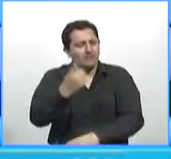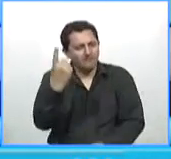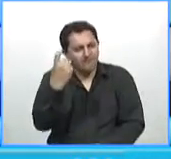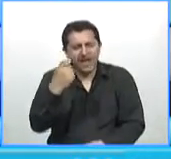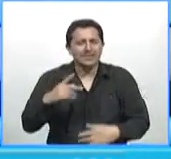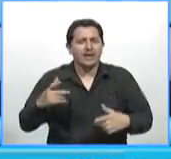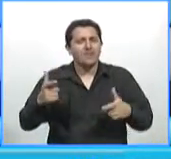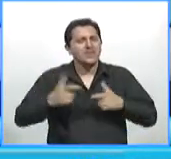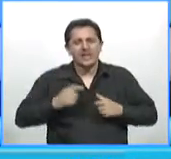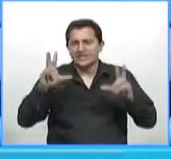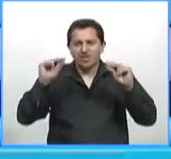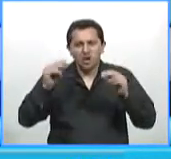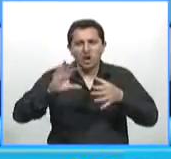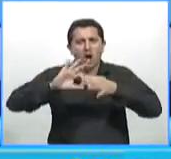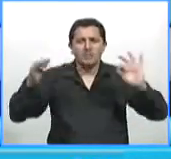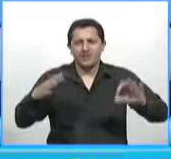el oro sería un sueño.